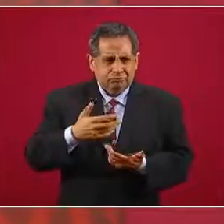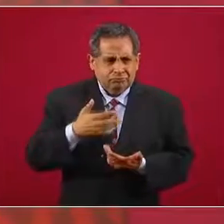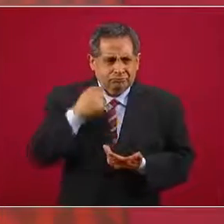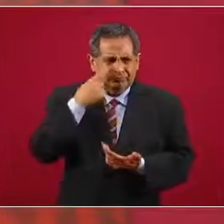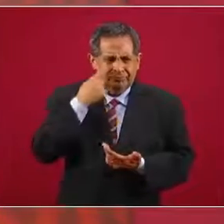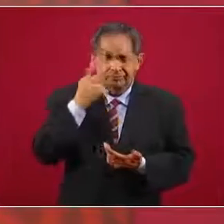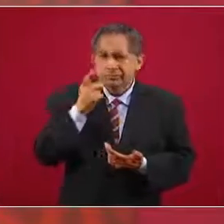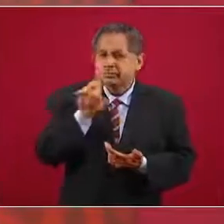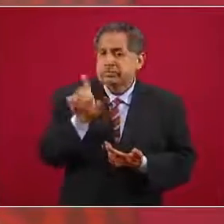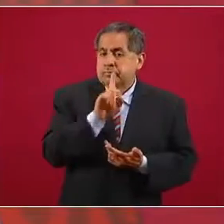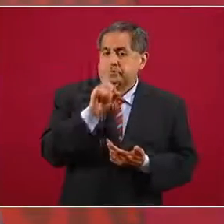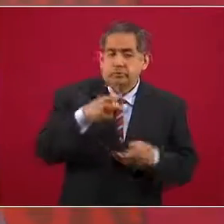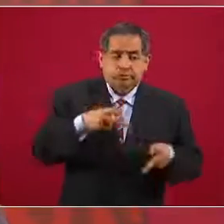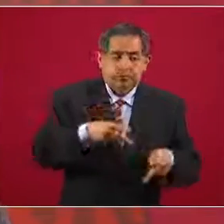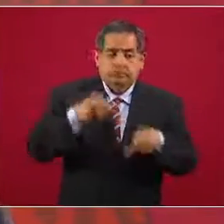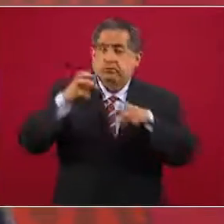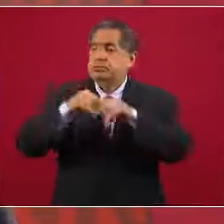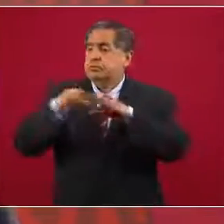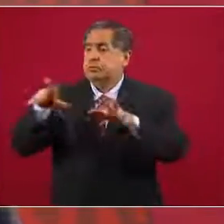detectara.